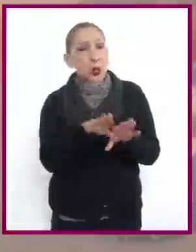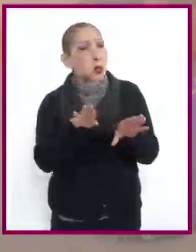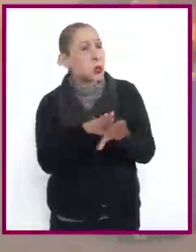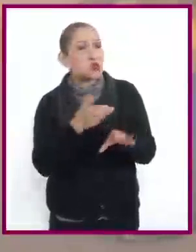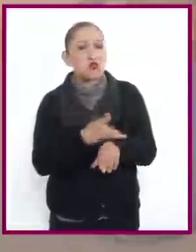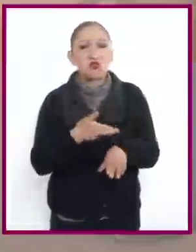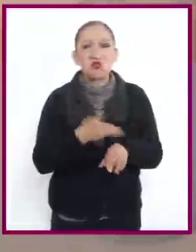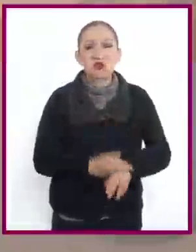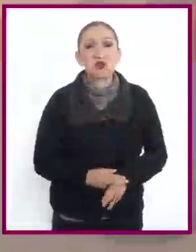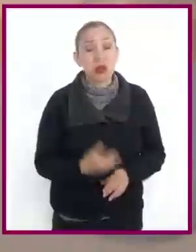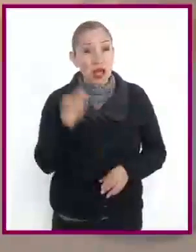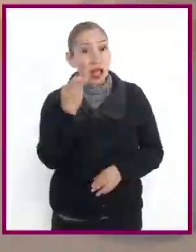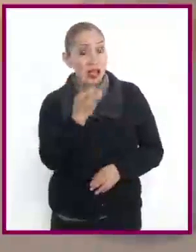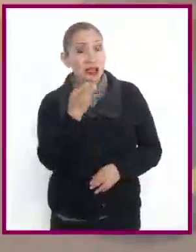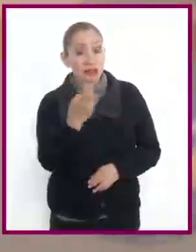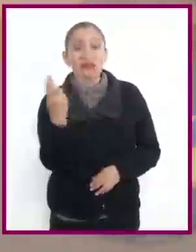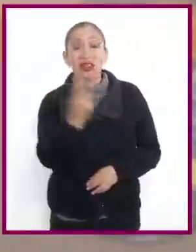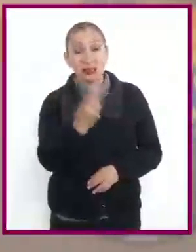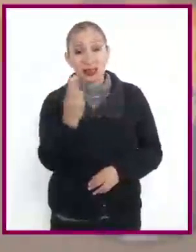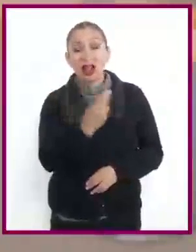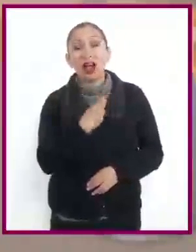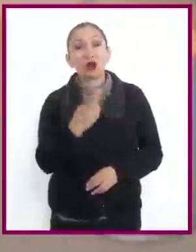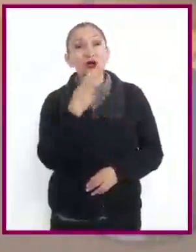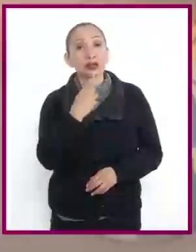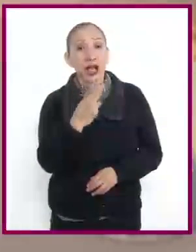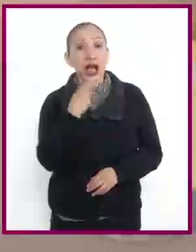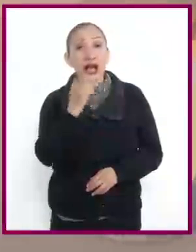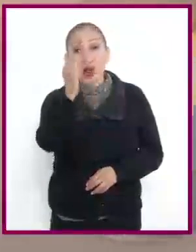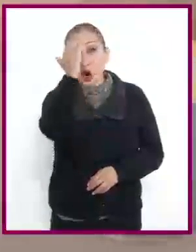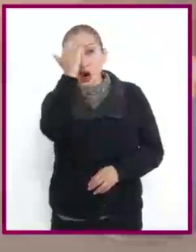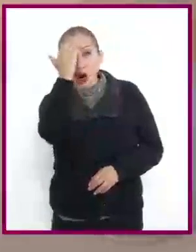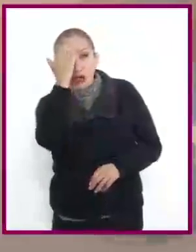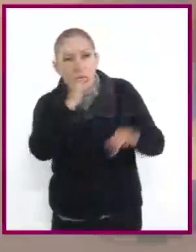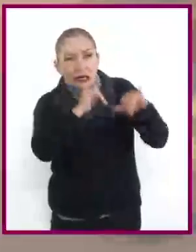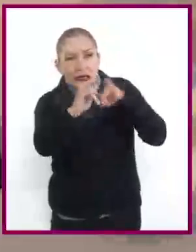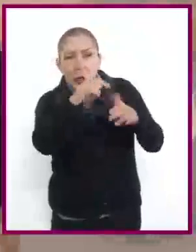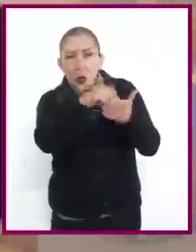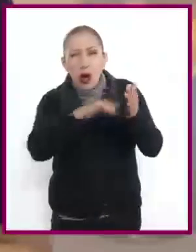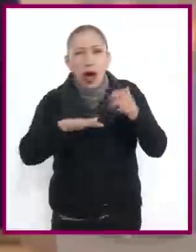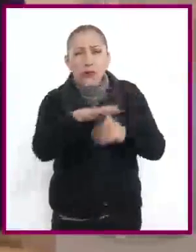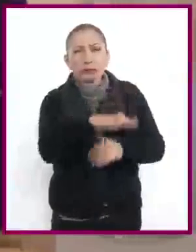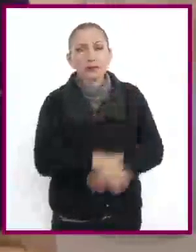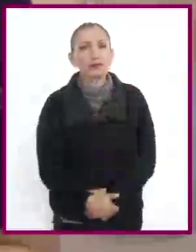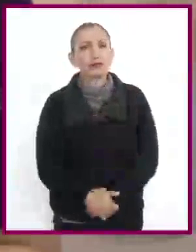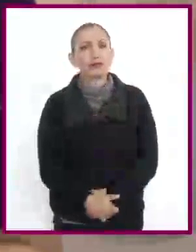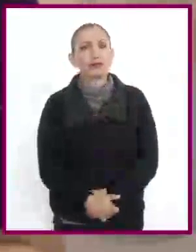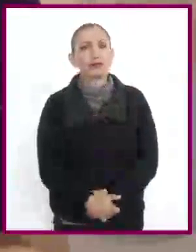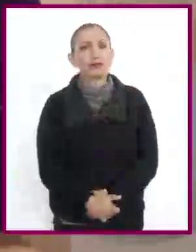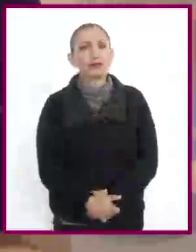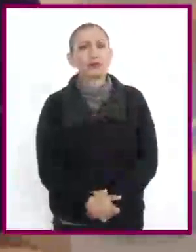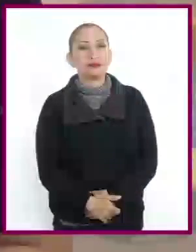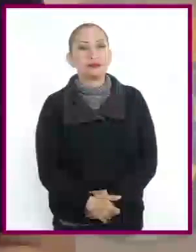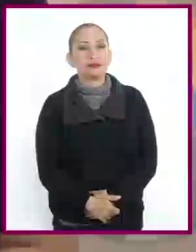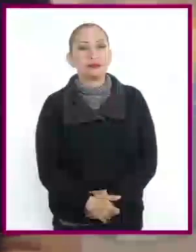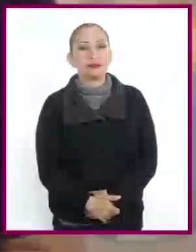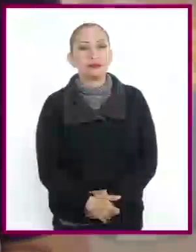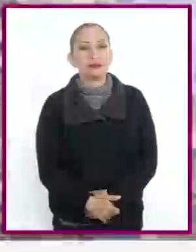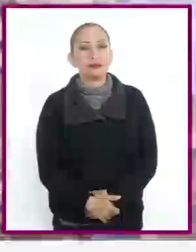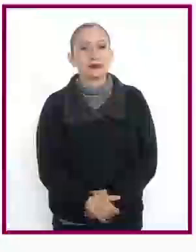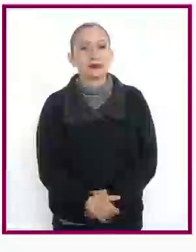mundo. Déjame mostrarles una cápsula sobre algunos problemas actuales a nivel mundial que se han